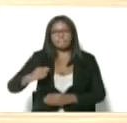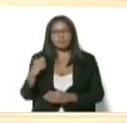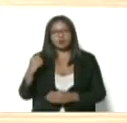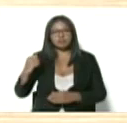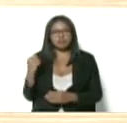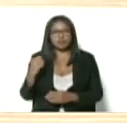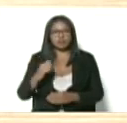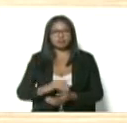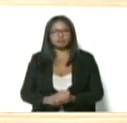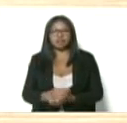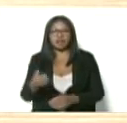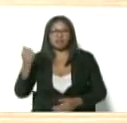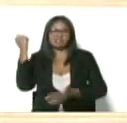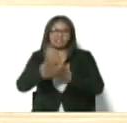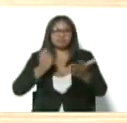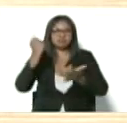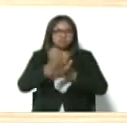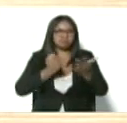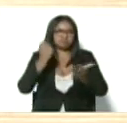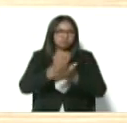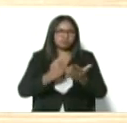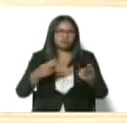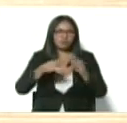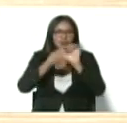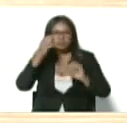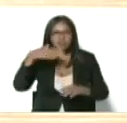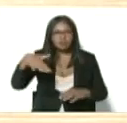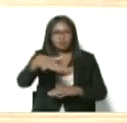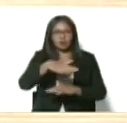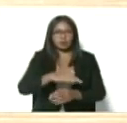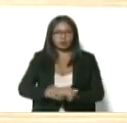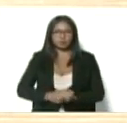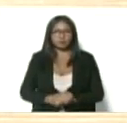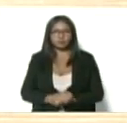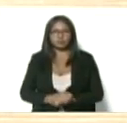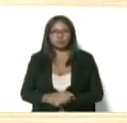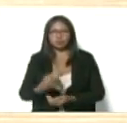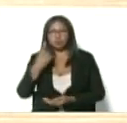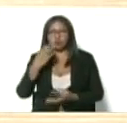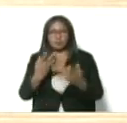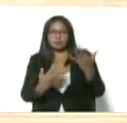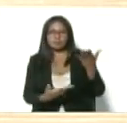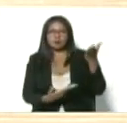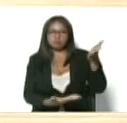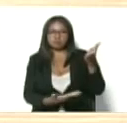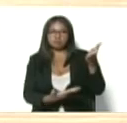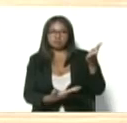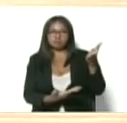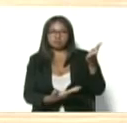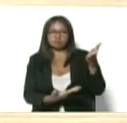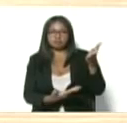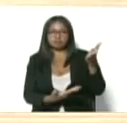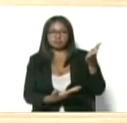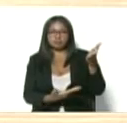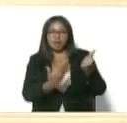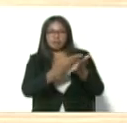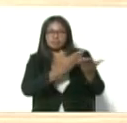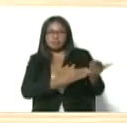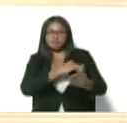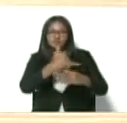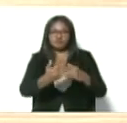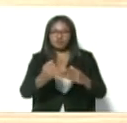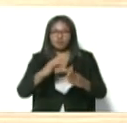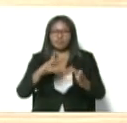reprimir a matar a masacrar gente del pueblo bueno tengo en mis manos el anteproyecto de ley